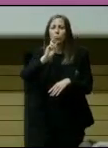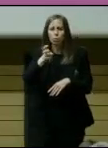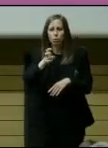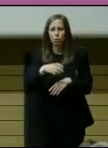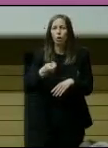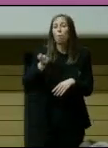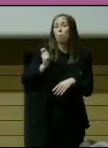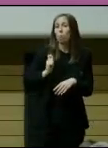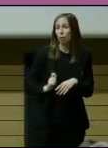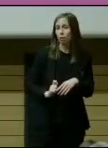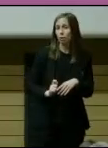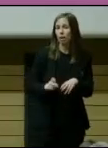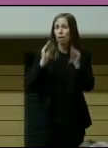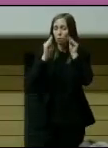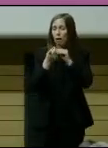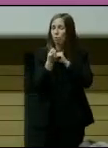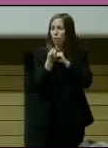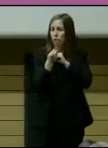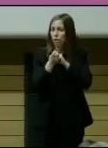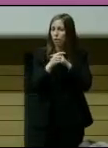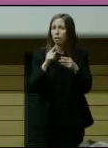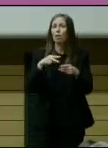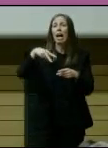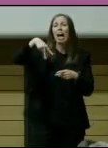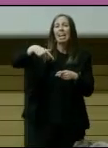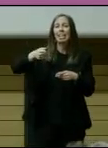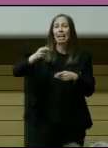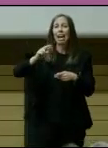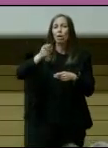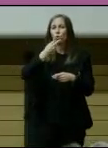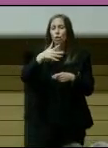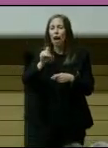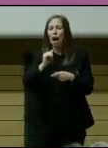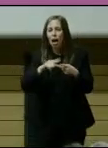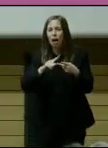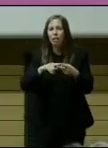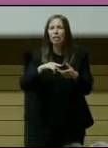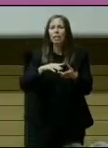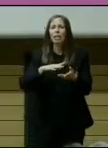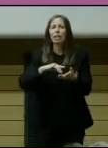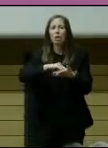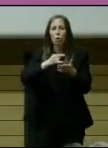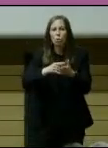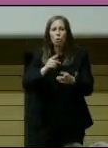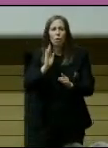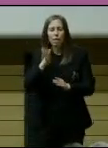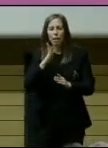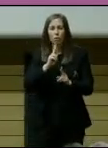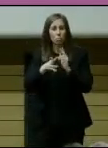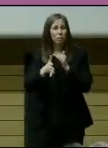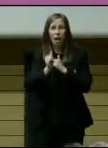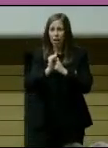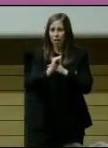tenemos profesionales formados, tenemos una gran cobertura territorial, tenemos naloxona, tenemos la resolución de daños, tenemos una manera de dar respuesta a todo